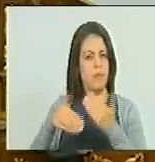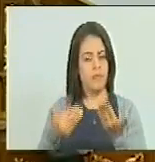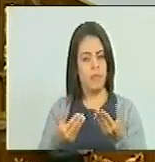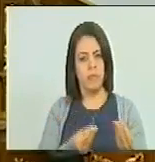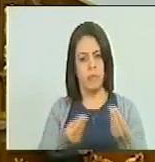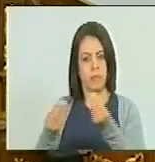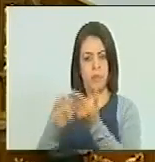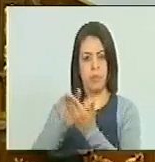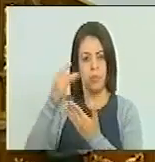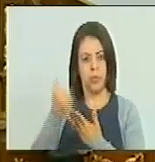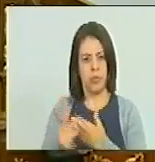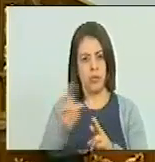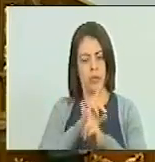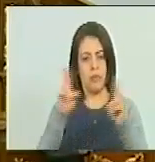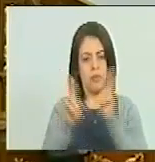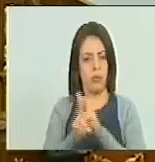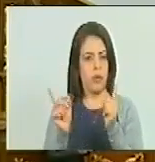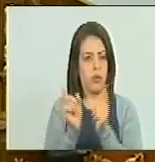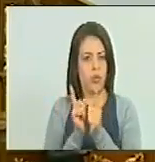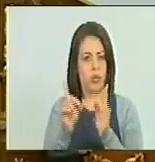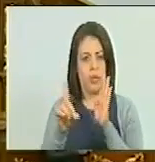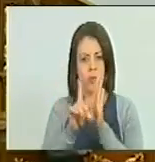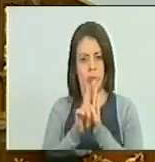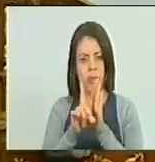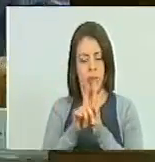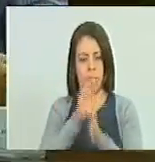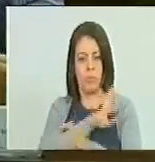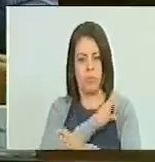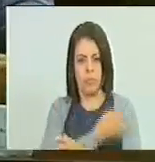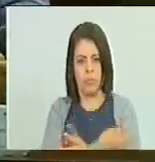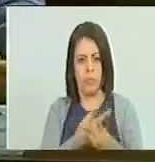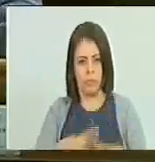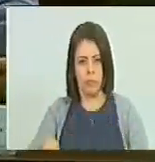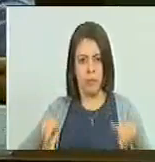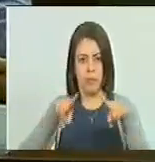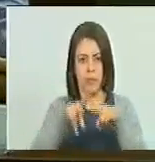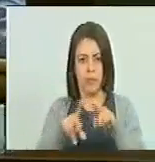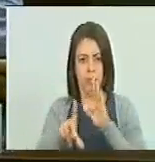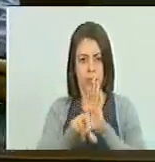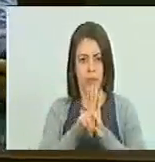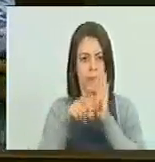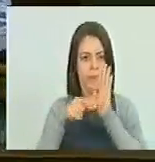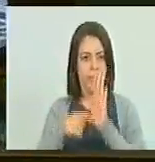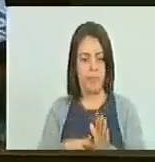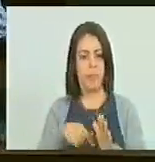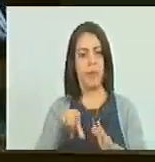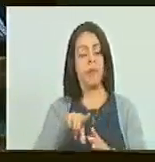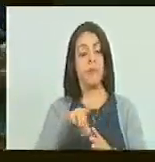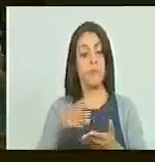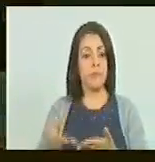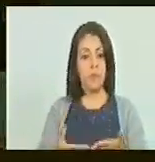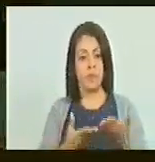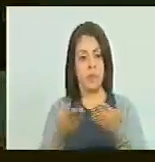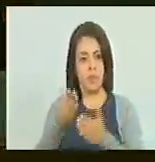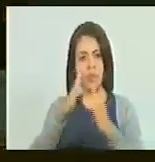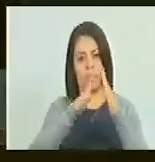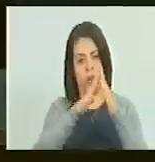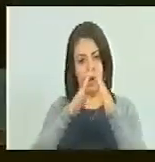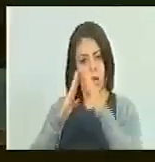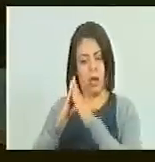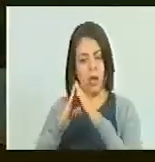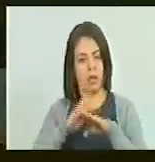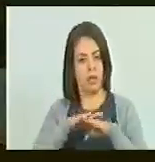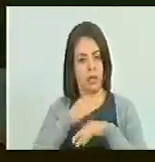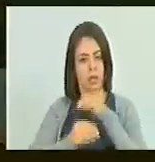remitió el proyecto de reforma parcial del decreto con rango, valor y fuerza de ley del régimen prestacional de vivienda y